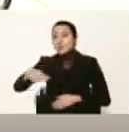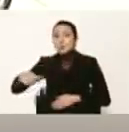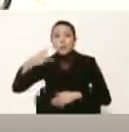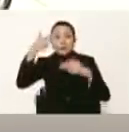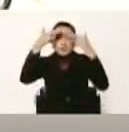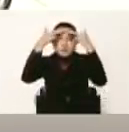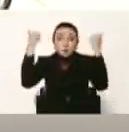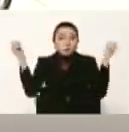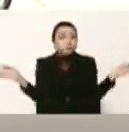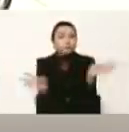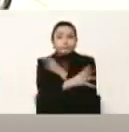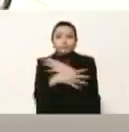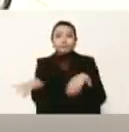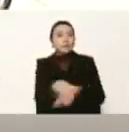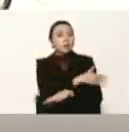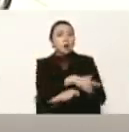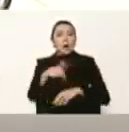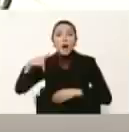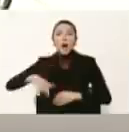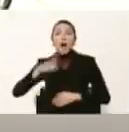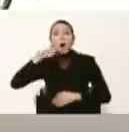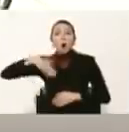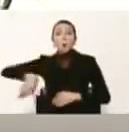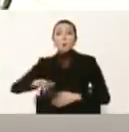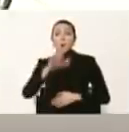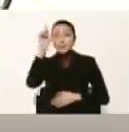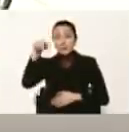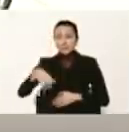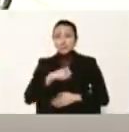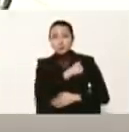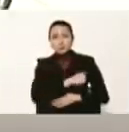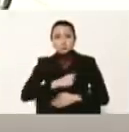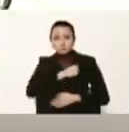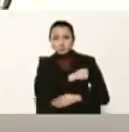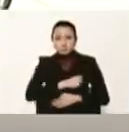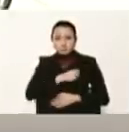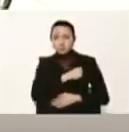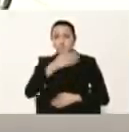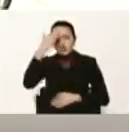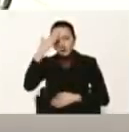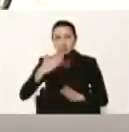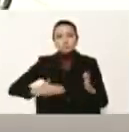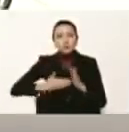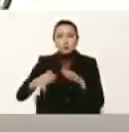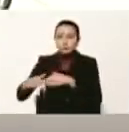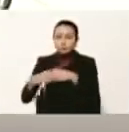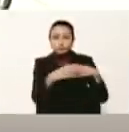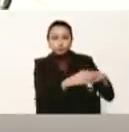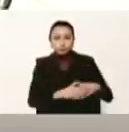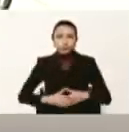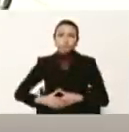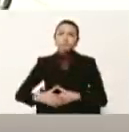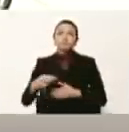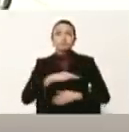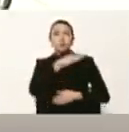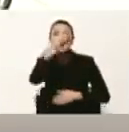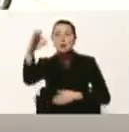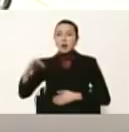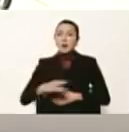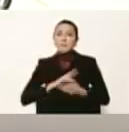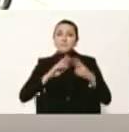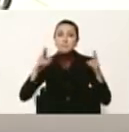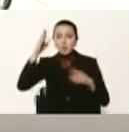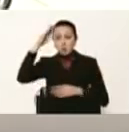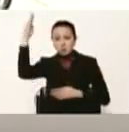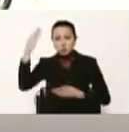inocentes de nuestro pueblo afectado, víctima de estos delincuentes. Paz a sus almas y que Dios los tenga en su